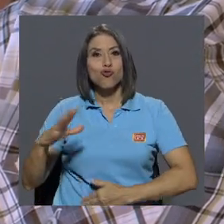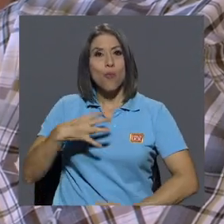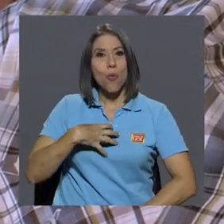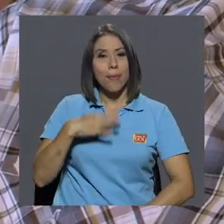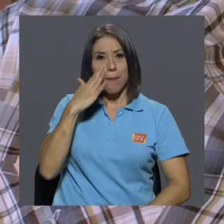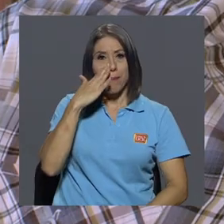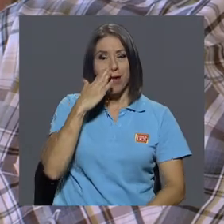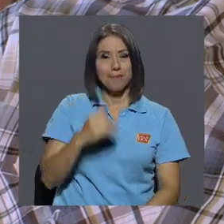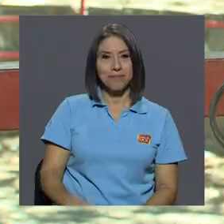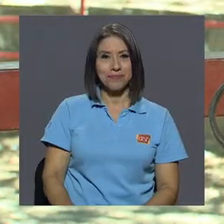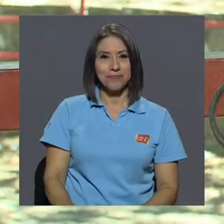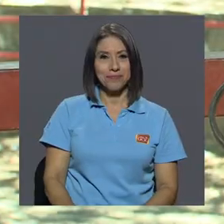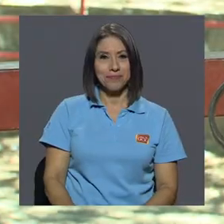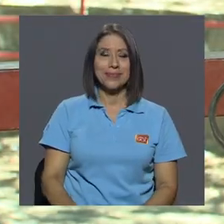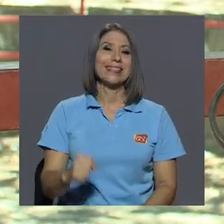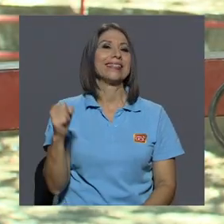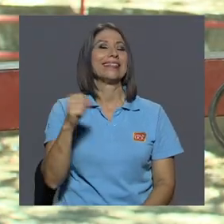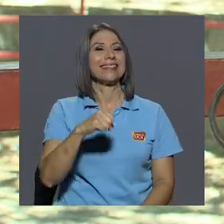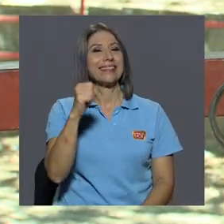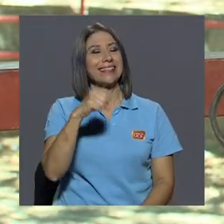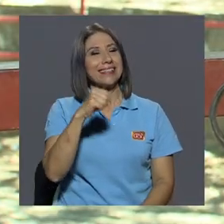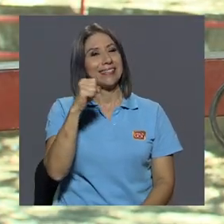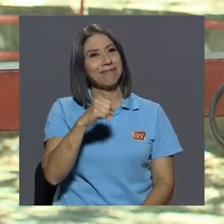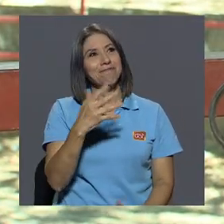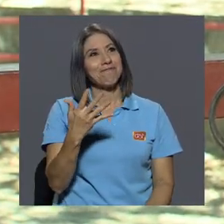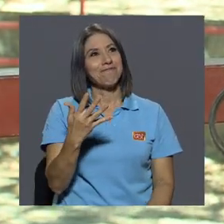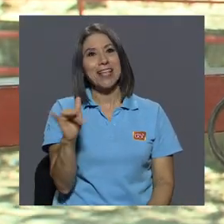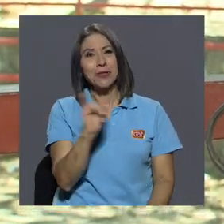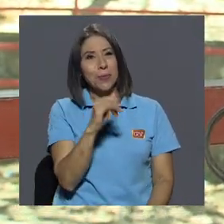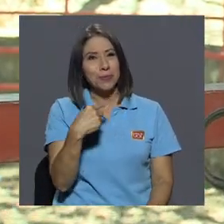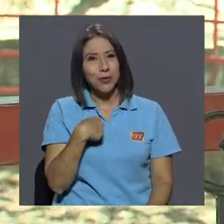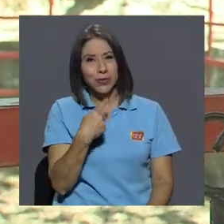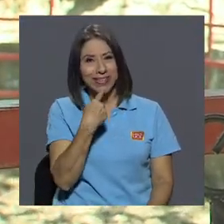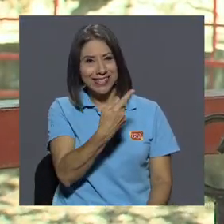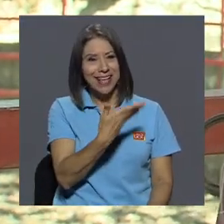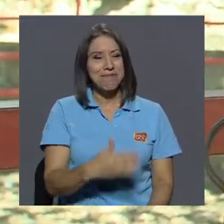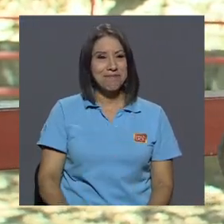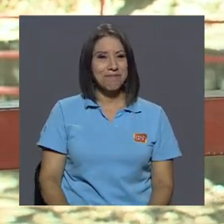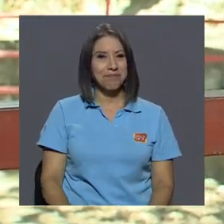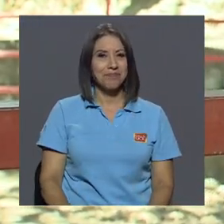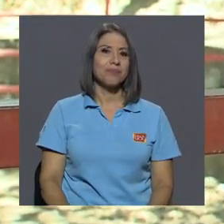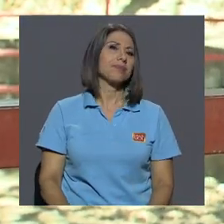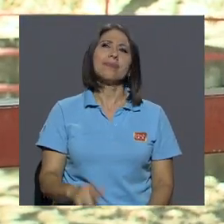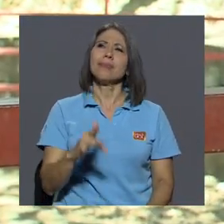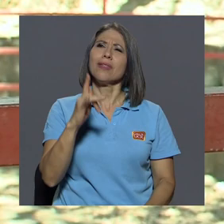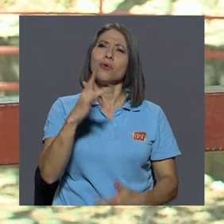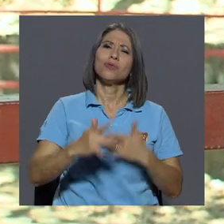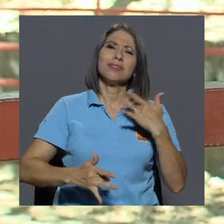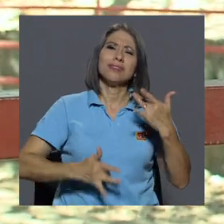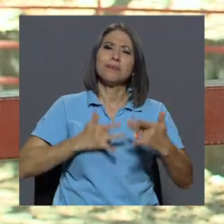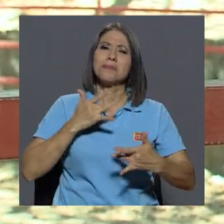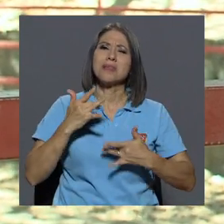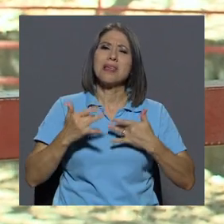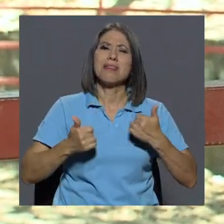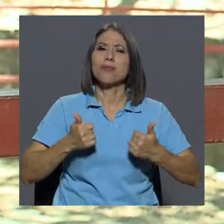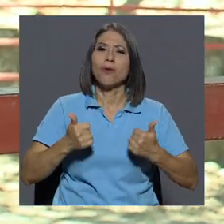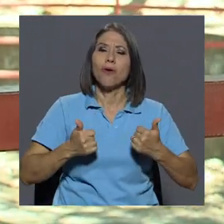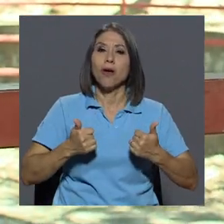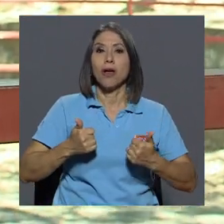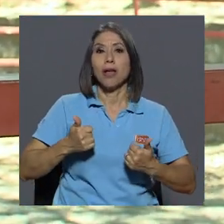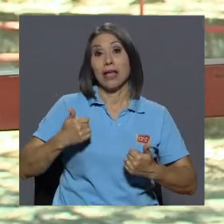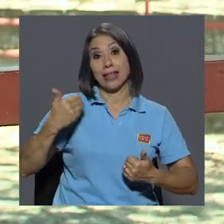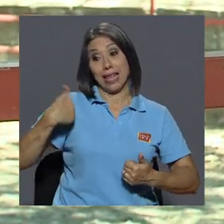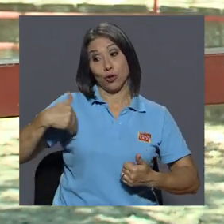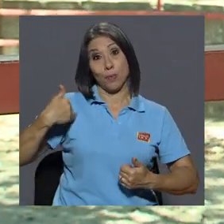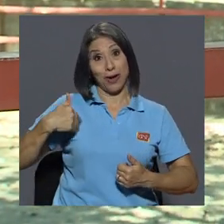Sí, es que es parte de lo mismo que te decía. Hay un sentimiento, ¿cuál? De los varones, yo